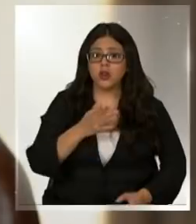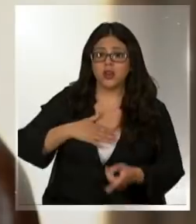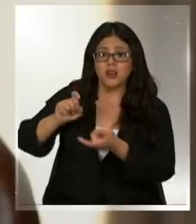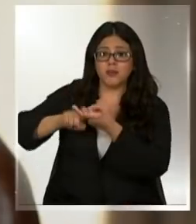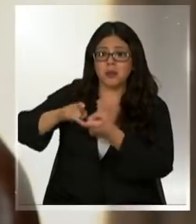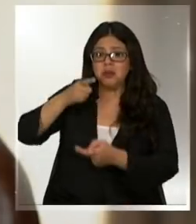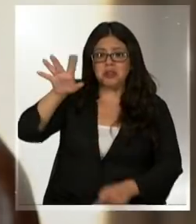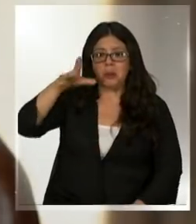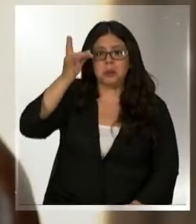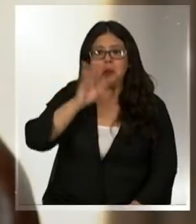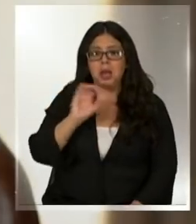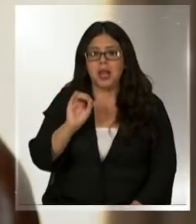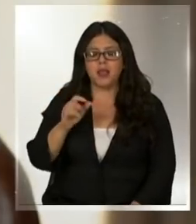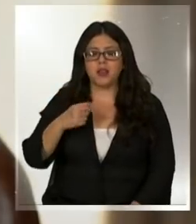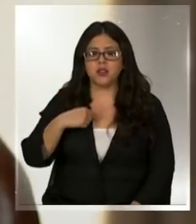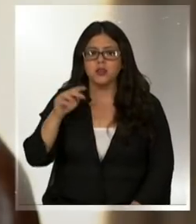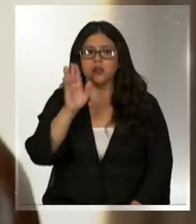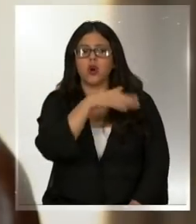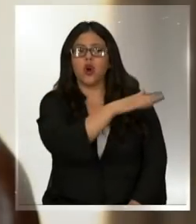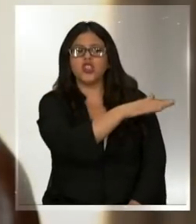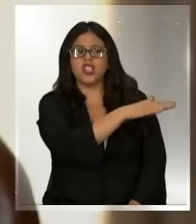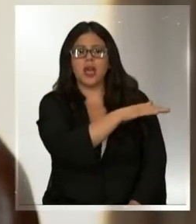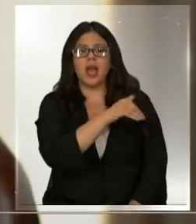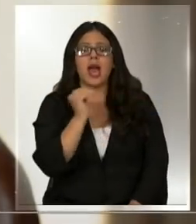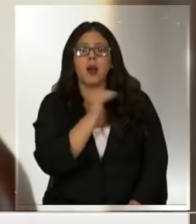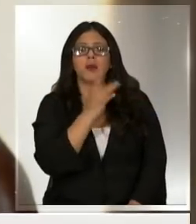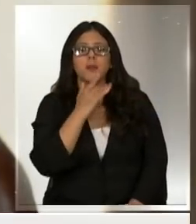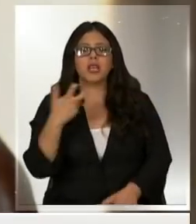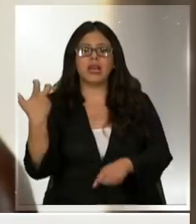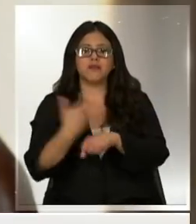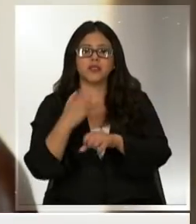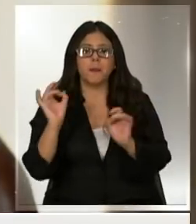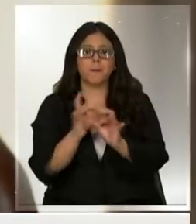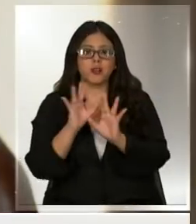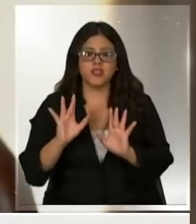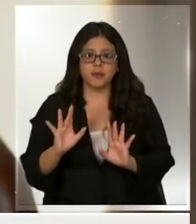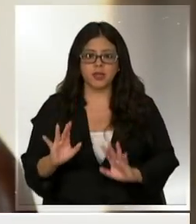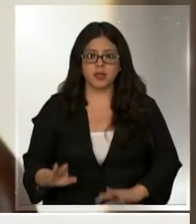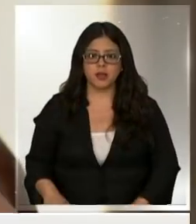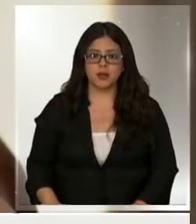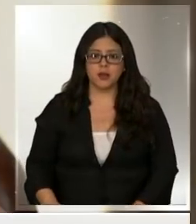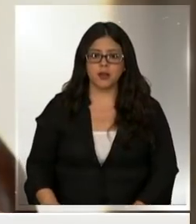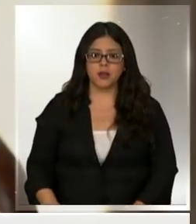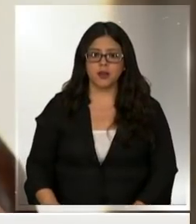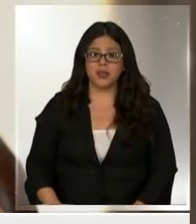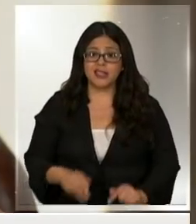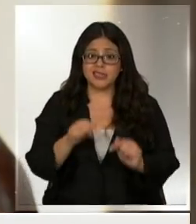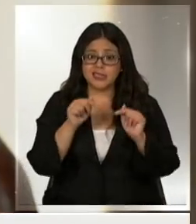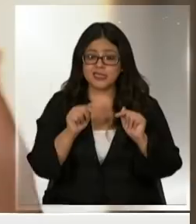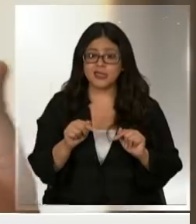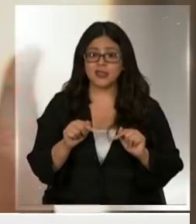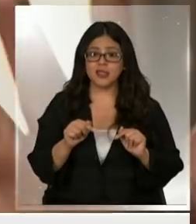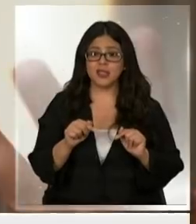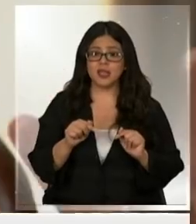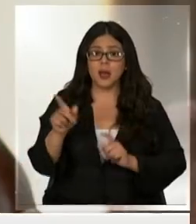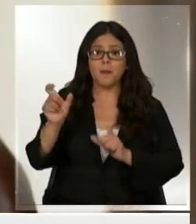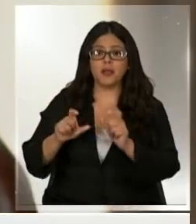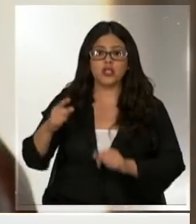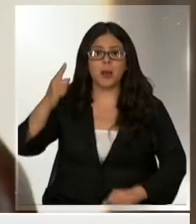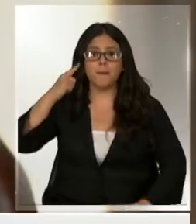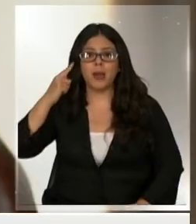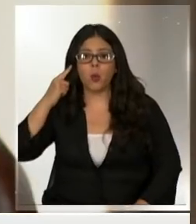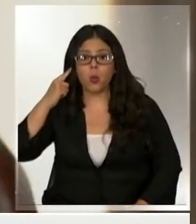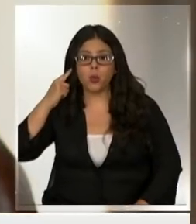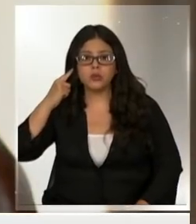no se había dado cuenta en ese entonces, yo voy y le digo, Rodrigo, apúrate porque nos van a asaltar. Y en eso los tipos me escuchan